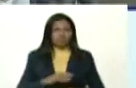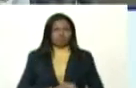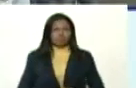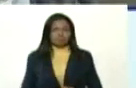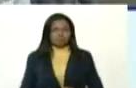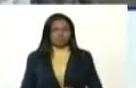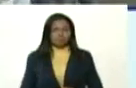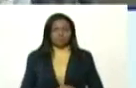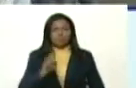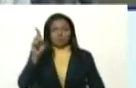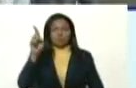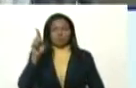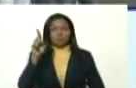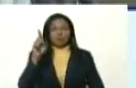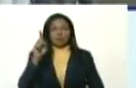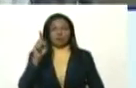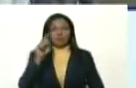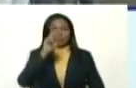6.200.000